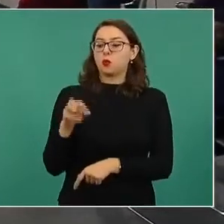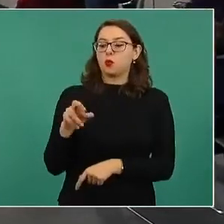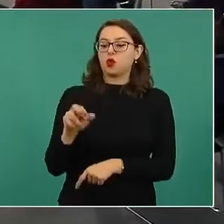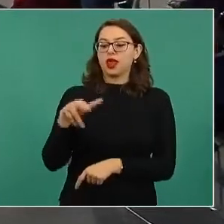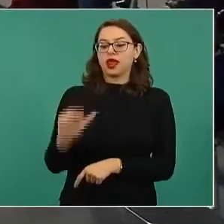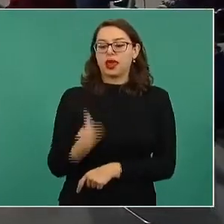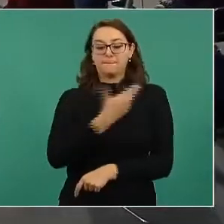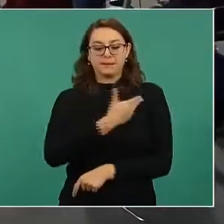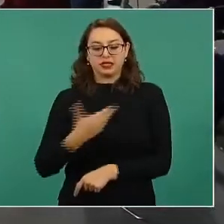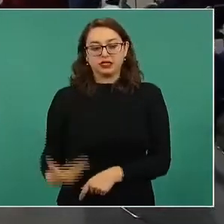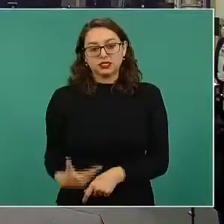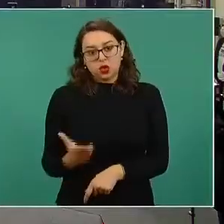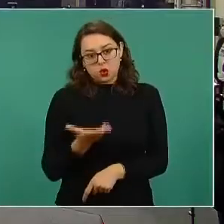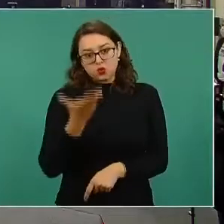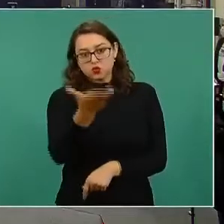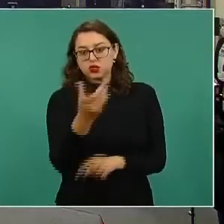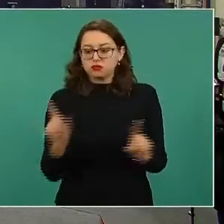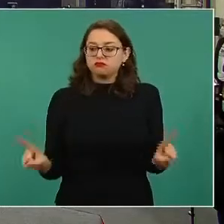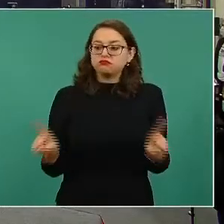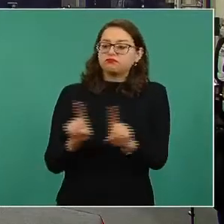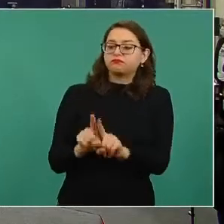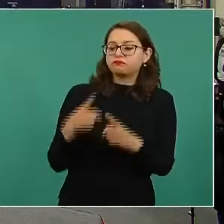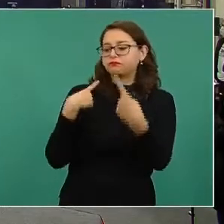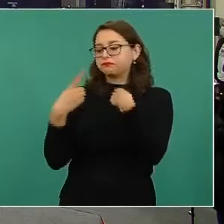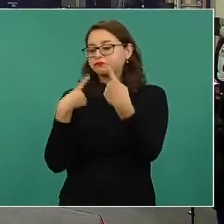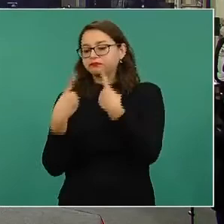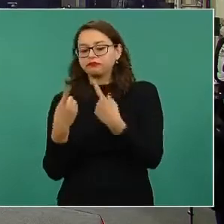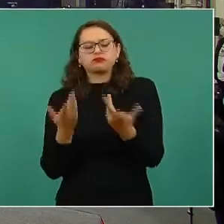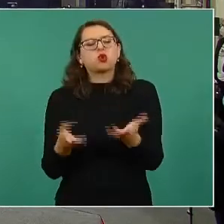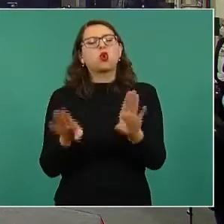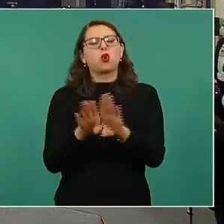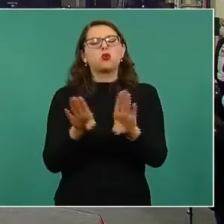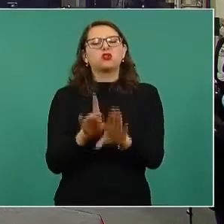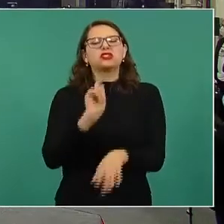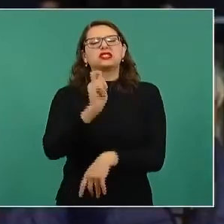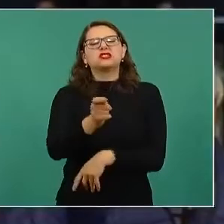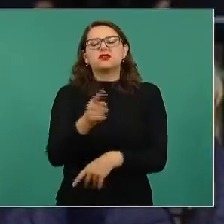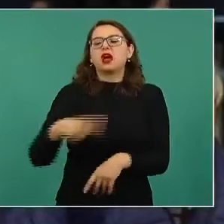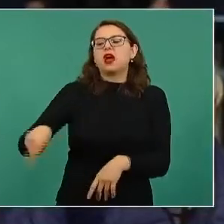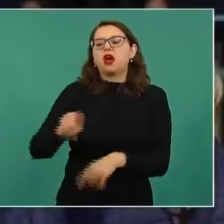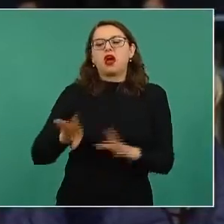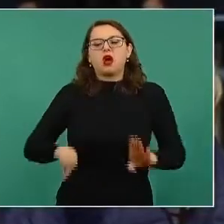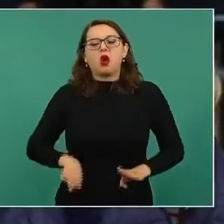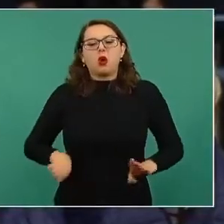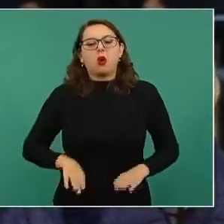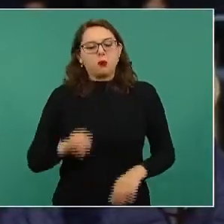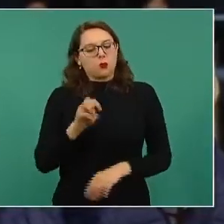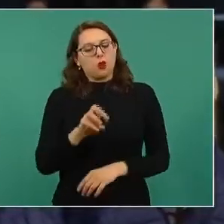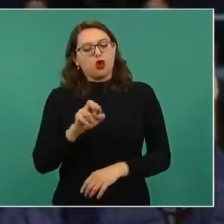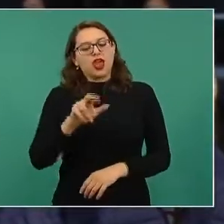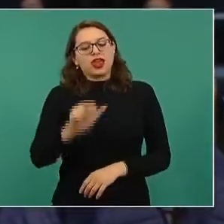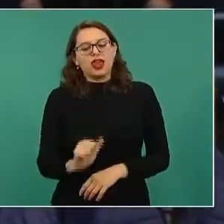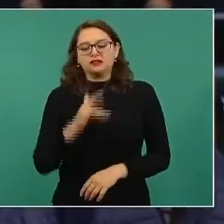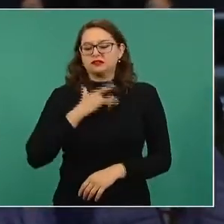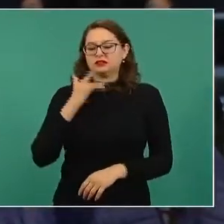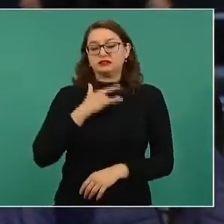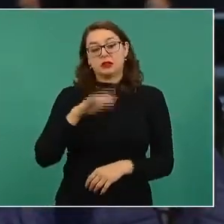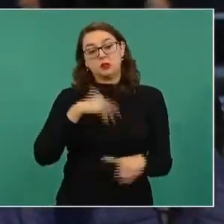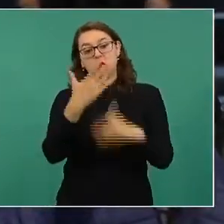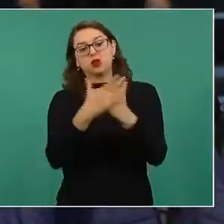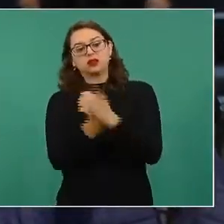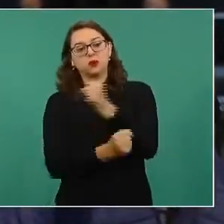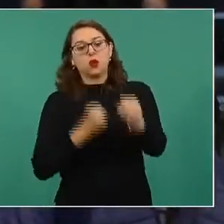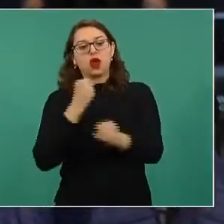esa reunión? ¿Qué opinión tiene acerca de la postura de Morena sobre la revocación de mandato? Si es posible que